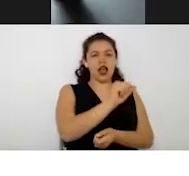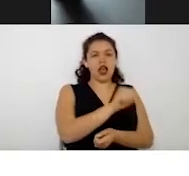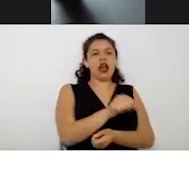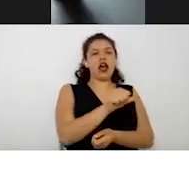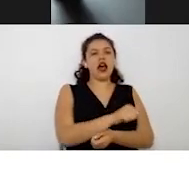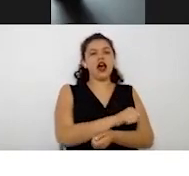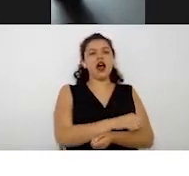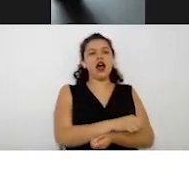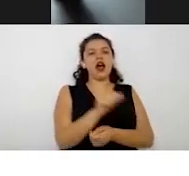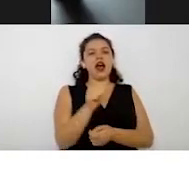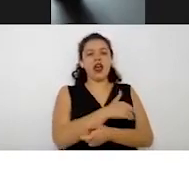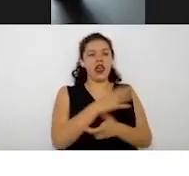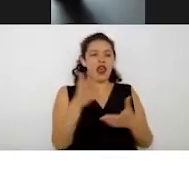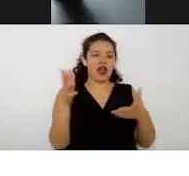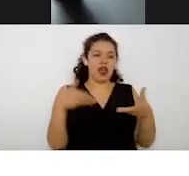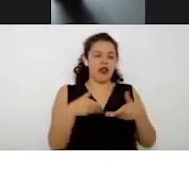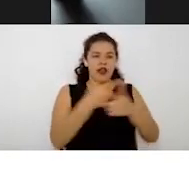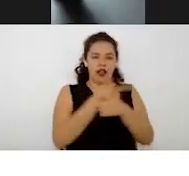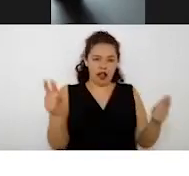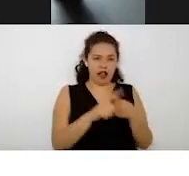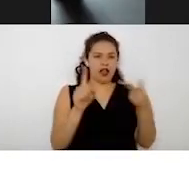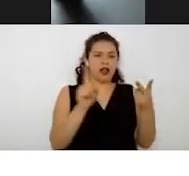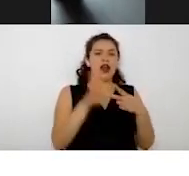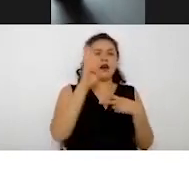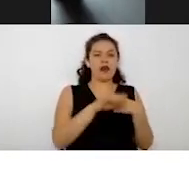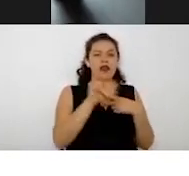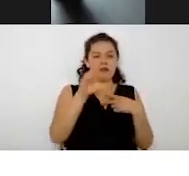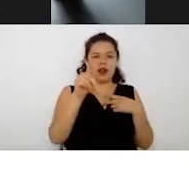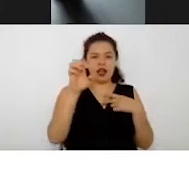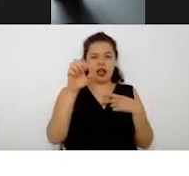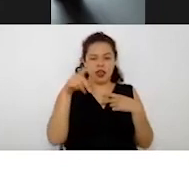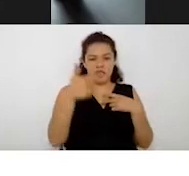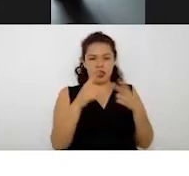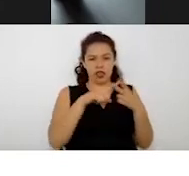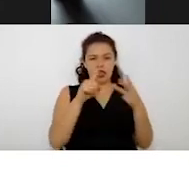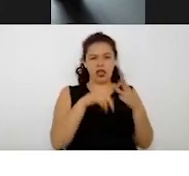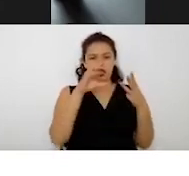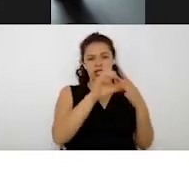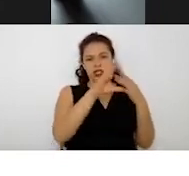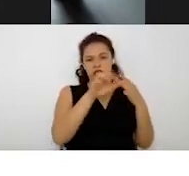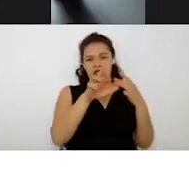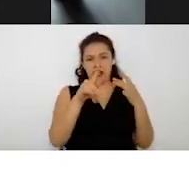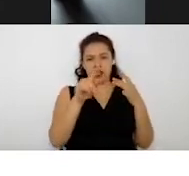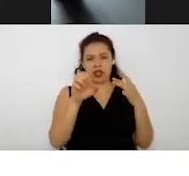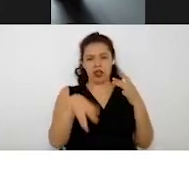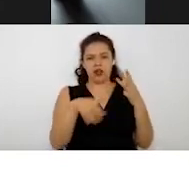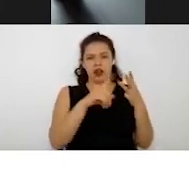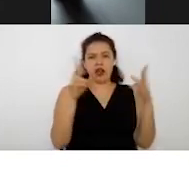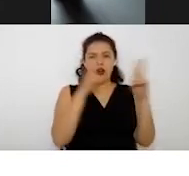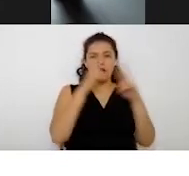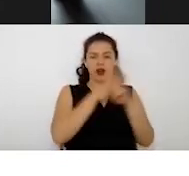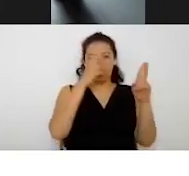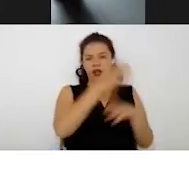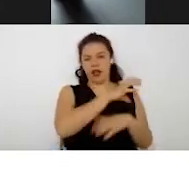y C de circulation. Ahora nos vamos a enfocar en lo que es la circulación, la vía aérea y por último la